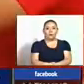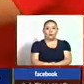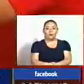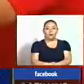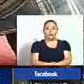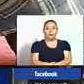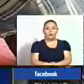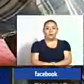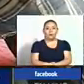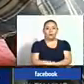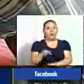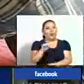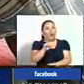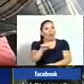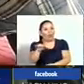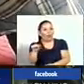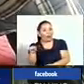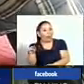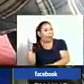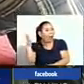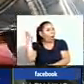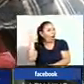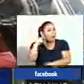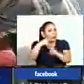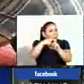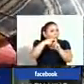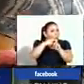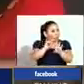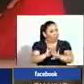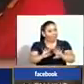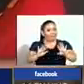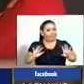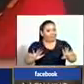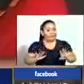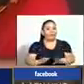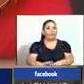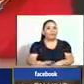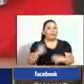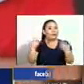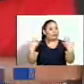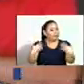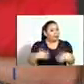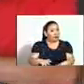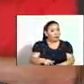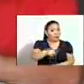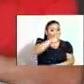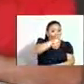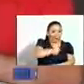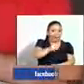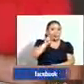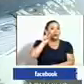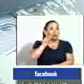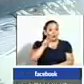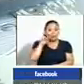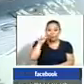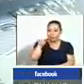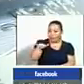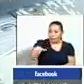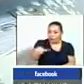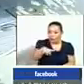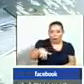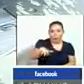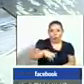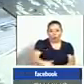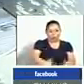El silencio desapareció. Por más de dos meses, en estos lugares, la